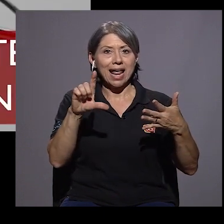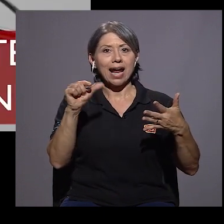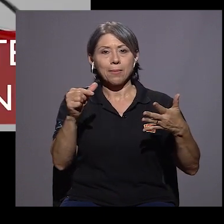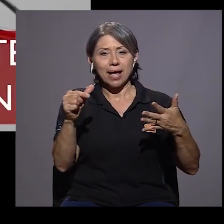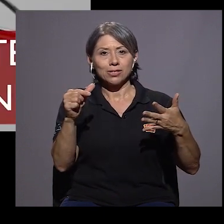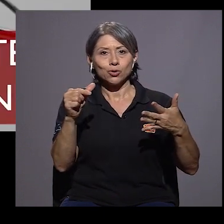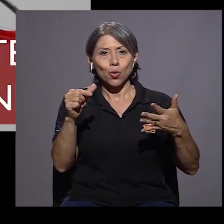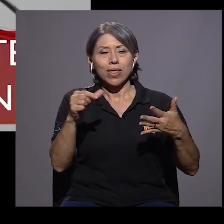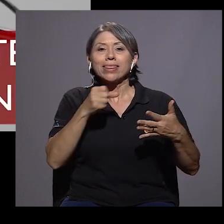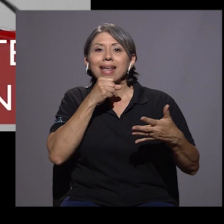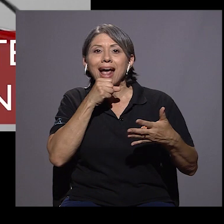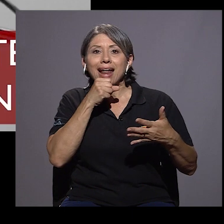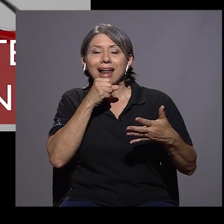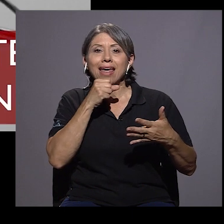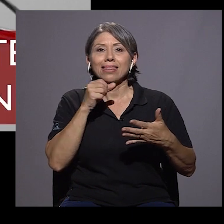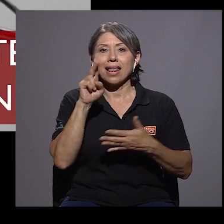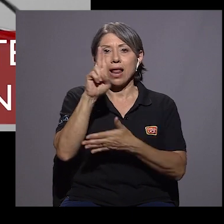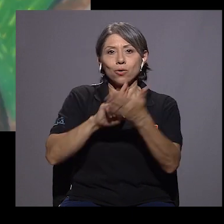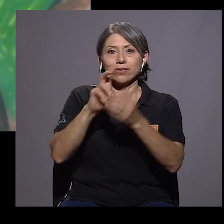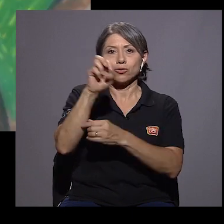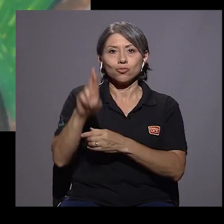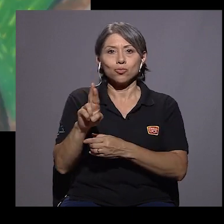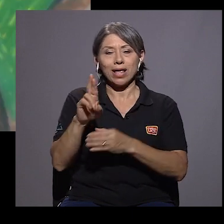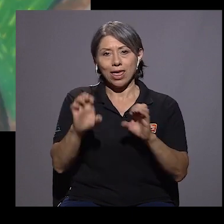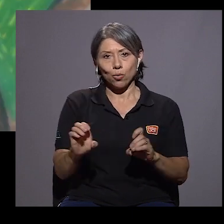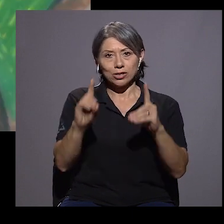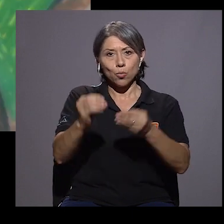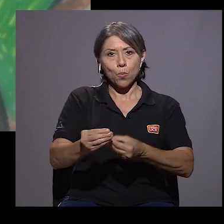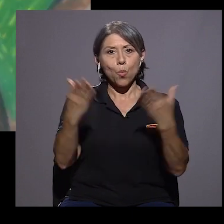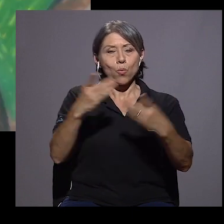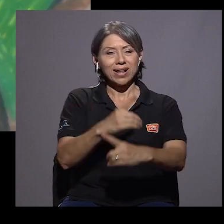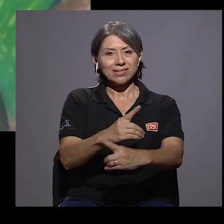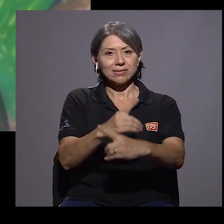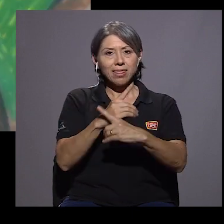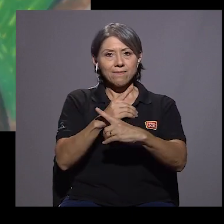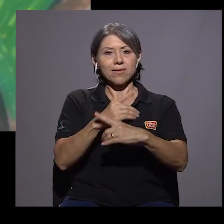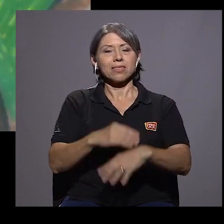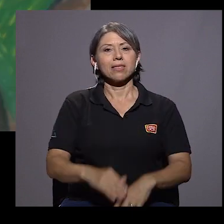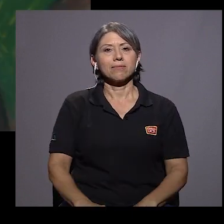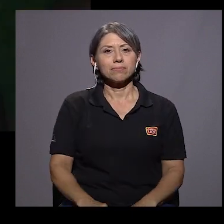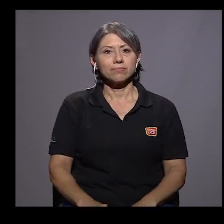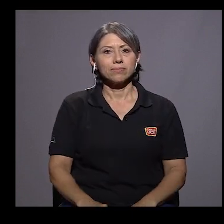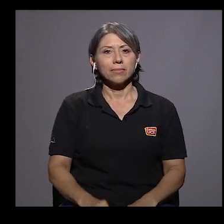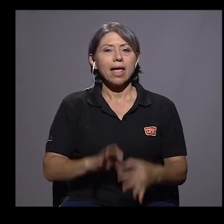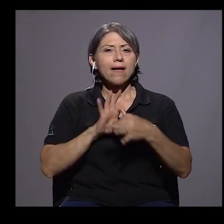Vargas, decana de la Facultad de Educación UCR. La educación pública se defiende.